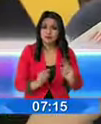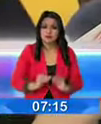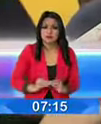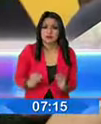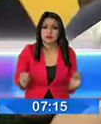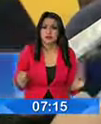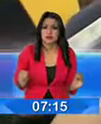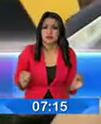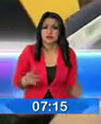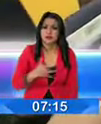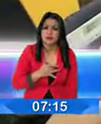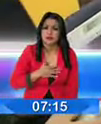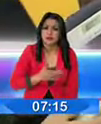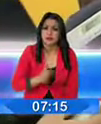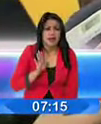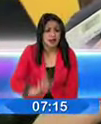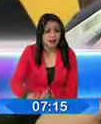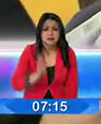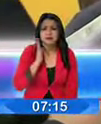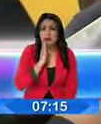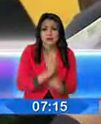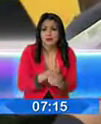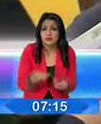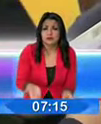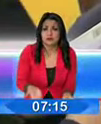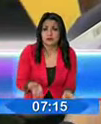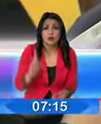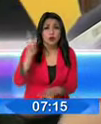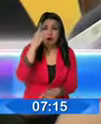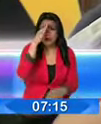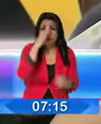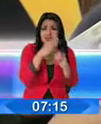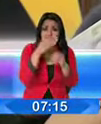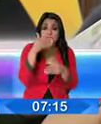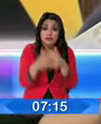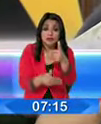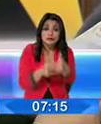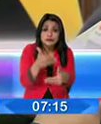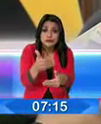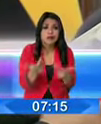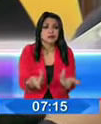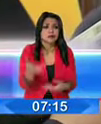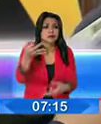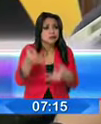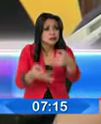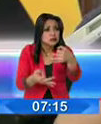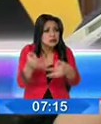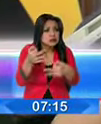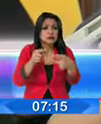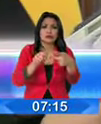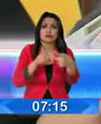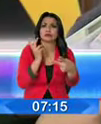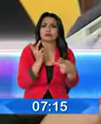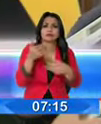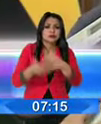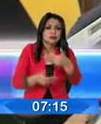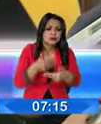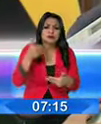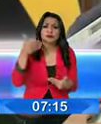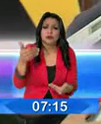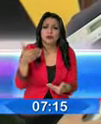eso es lo que se estaba buscando el único objetivo de todos estos procesos judiciales de los procesos políticos